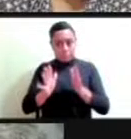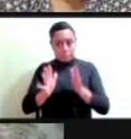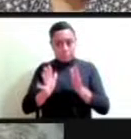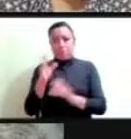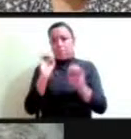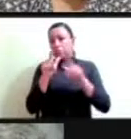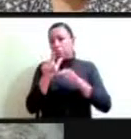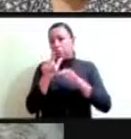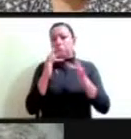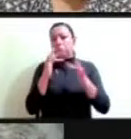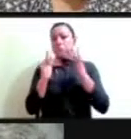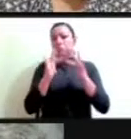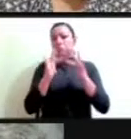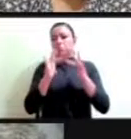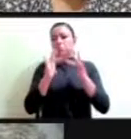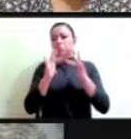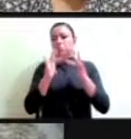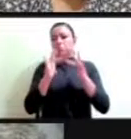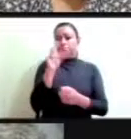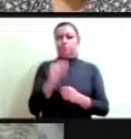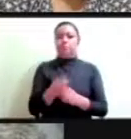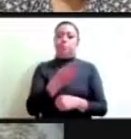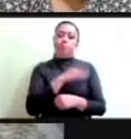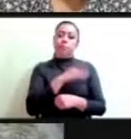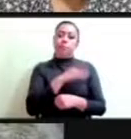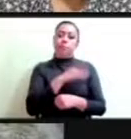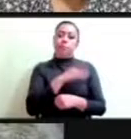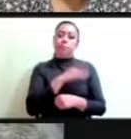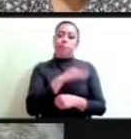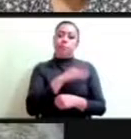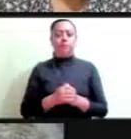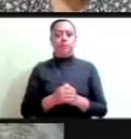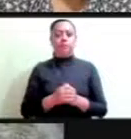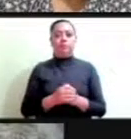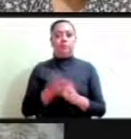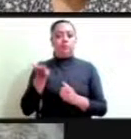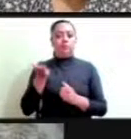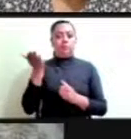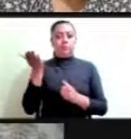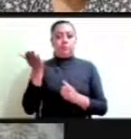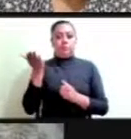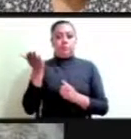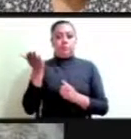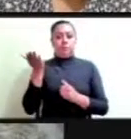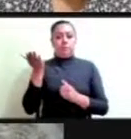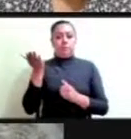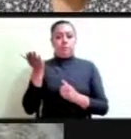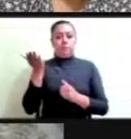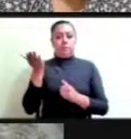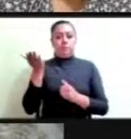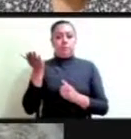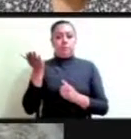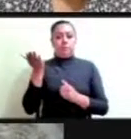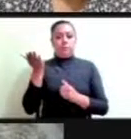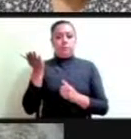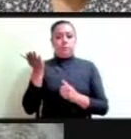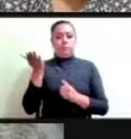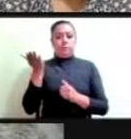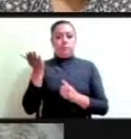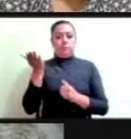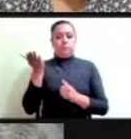Bueno, parece que no. Yo creo que le voy a pedir, la vamos a pasar al final, porque sí me